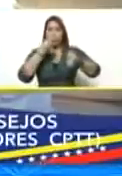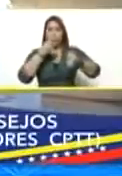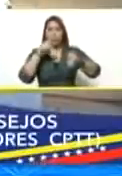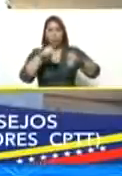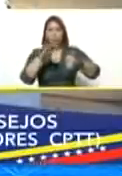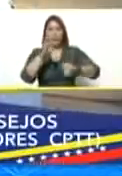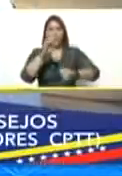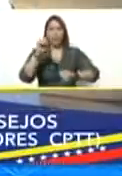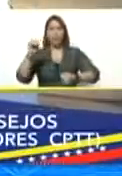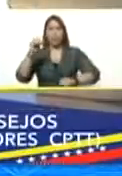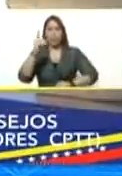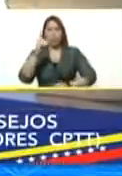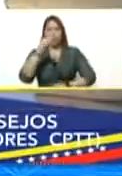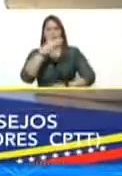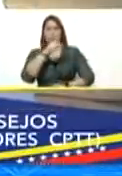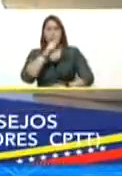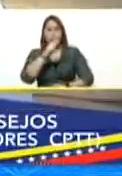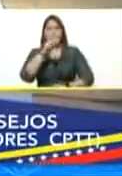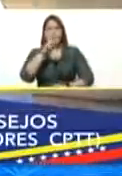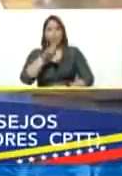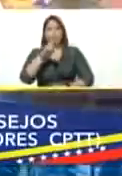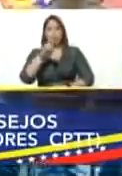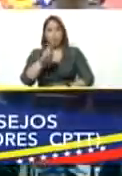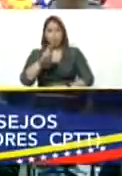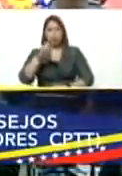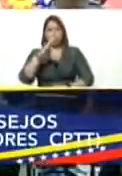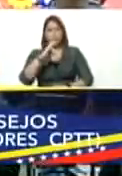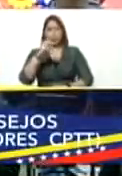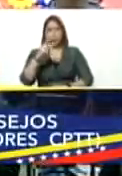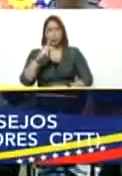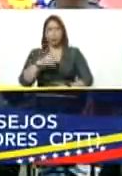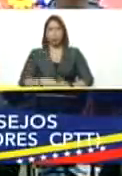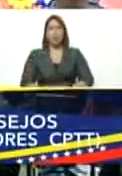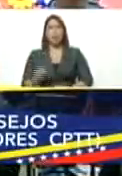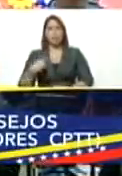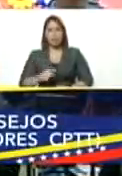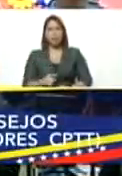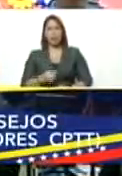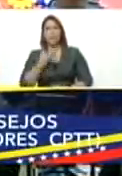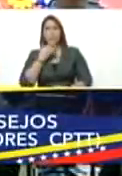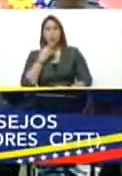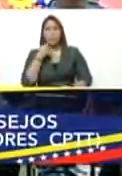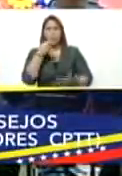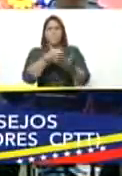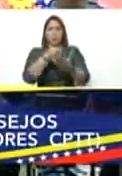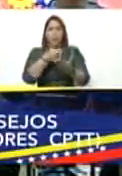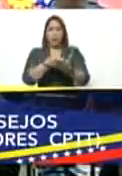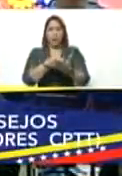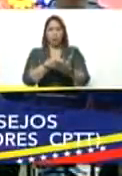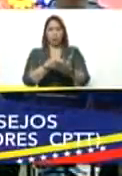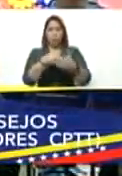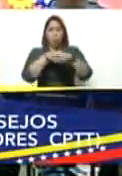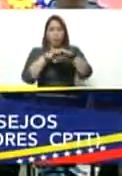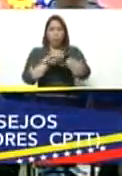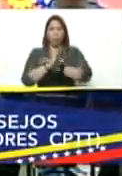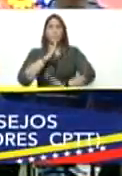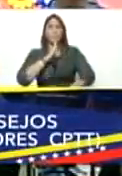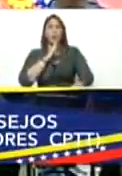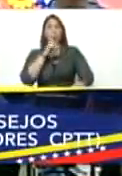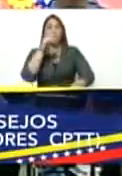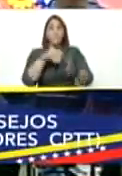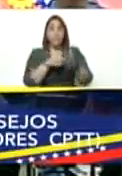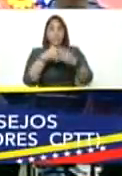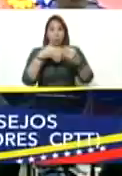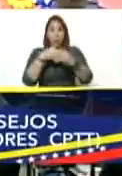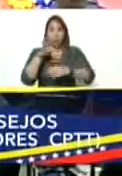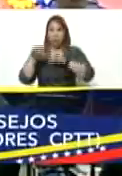de eso, Mervin sí sabe. Un Fox Trucks, y tienes una cuentica de 1.000 dólares. Y vas a comprar en